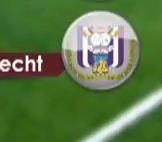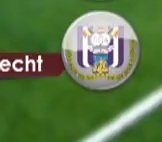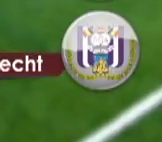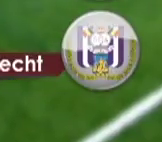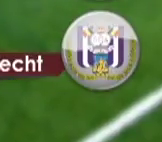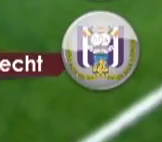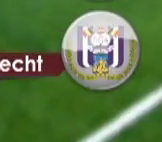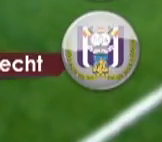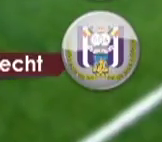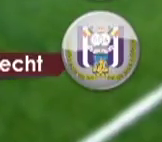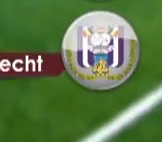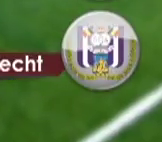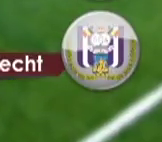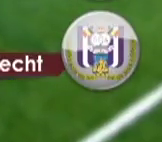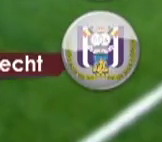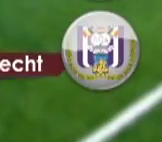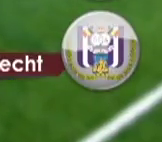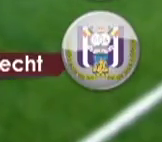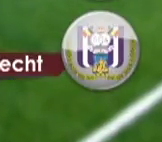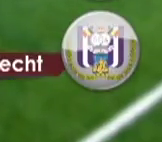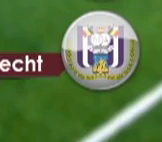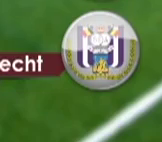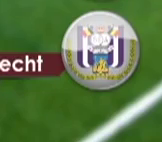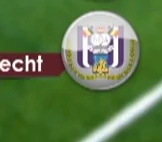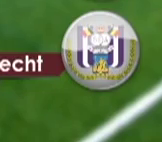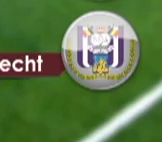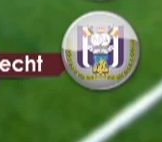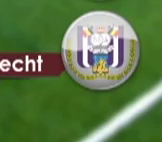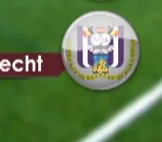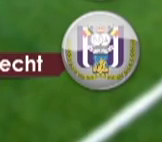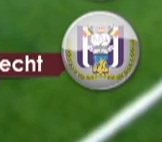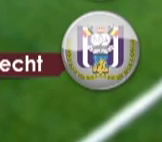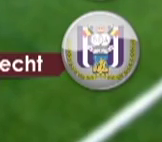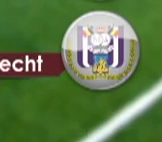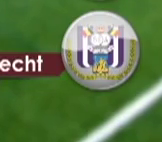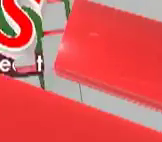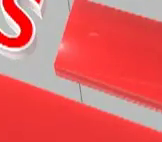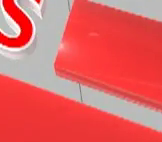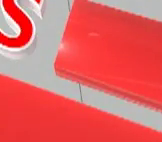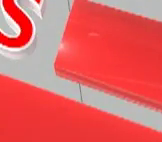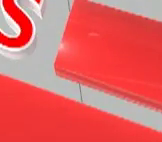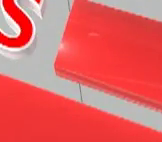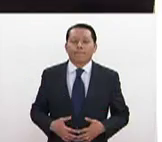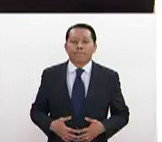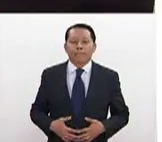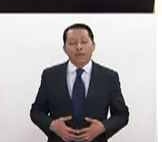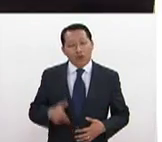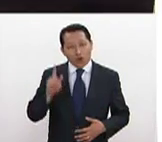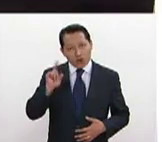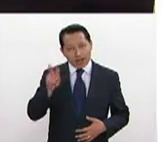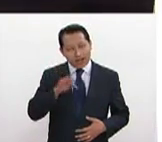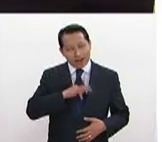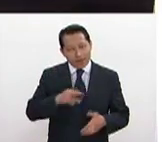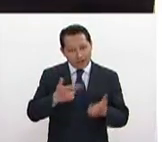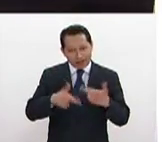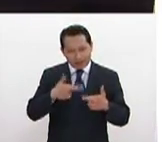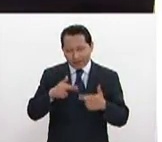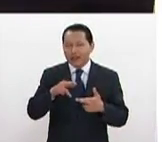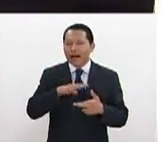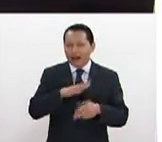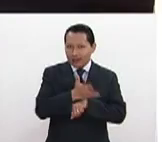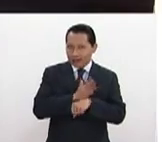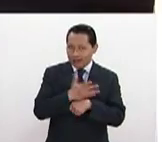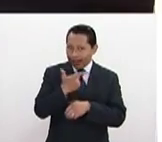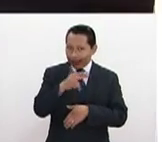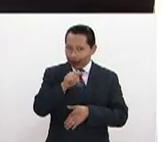El Standard de Lieja en contra del Anderlecht a las 11 horas el domingo en la Liga de Bélgica. Esperemos que regrese al arco Guillermo Ochoa,